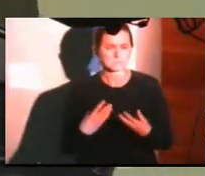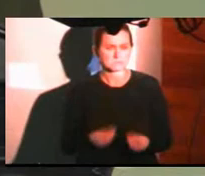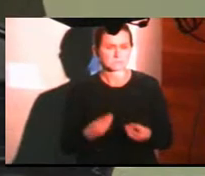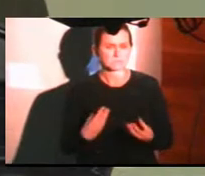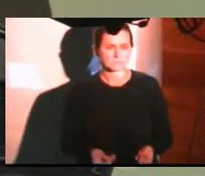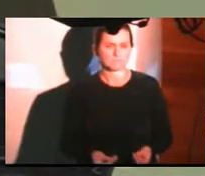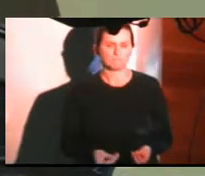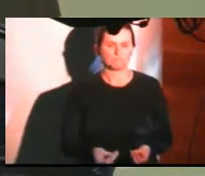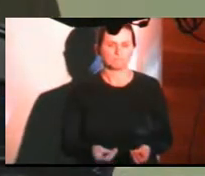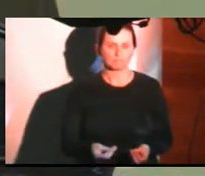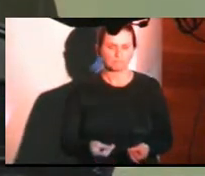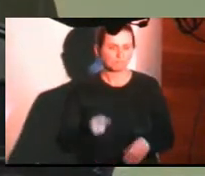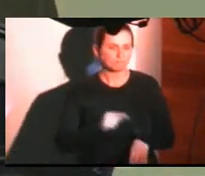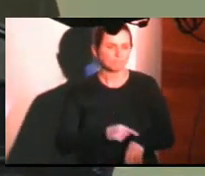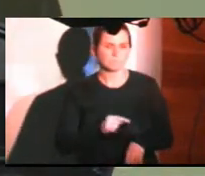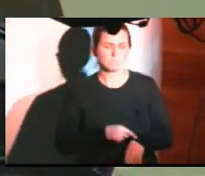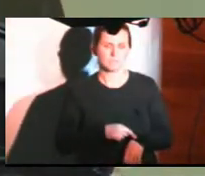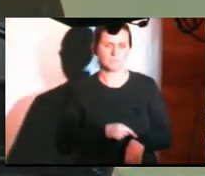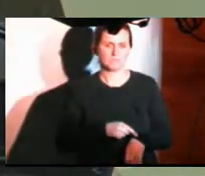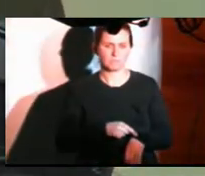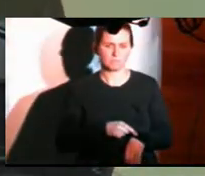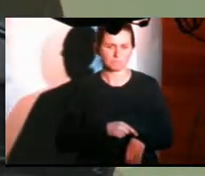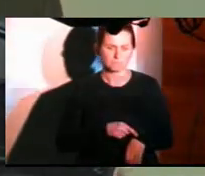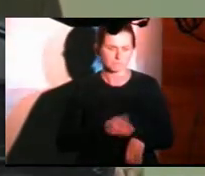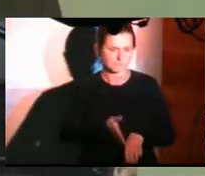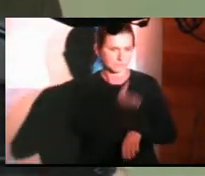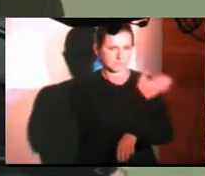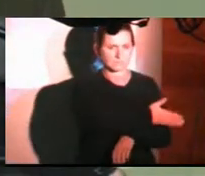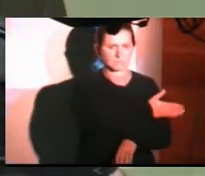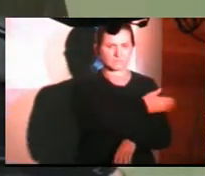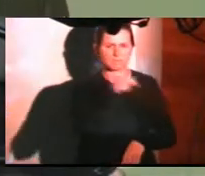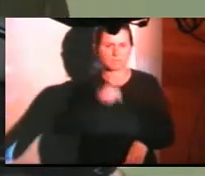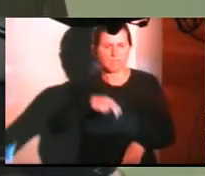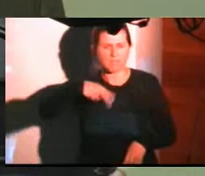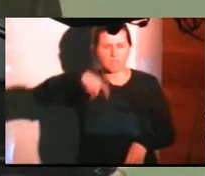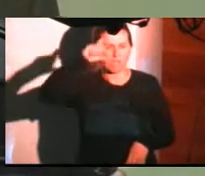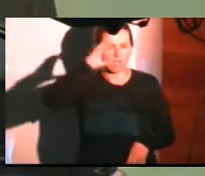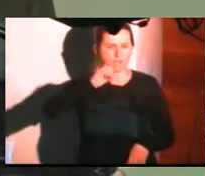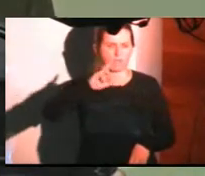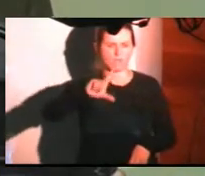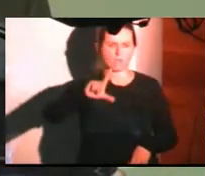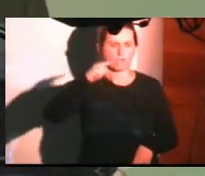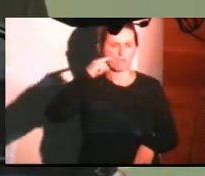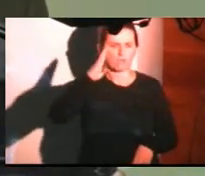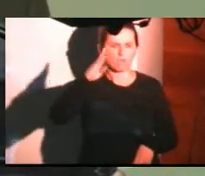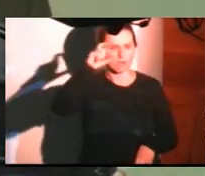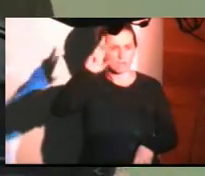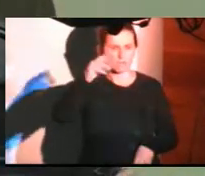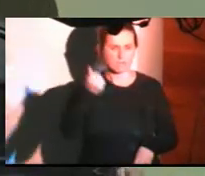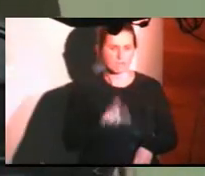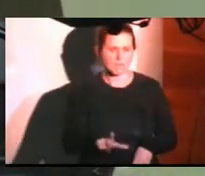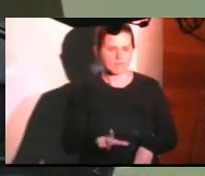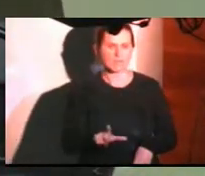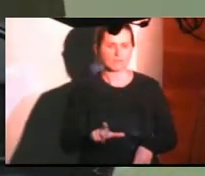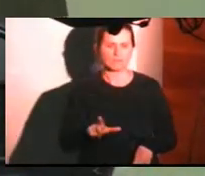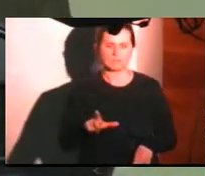Cuando imperaba un sistema, digamos, neoliberal a ultranza, se pensaba que las empresas cumplían